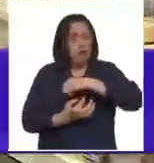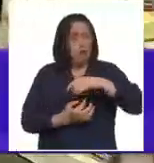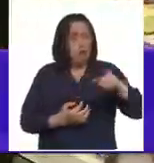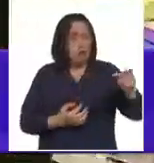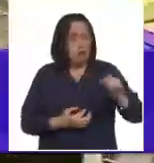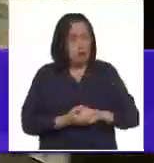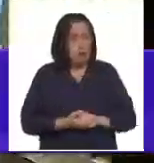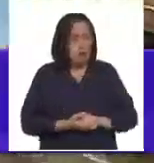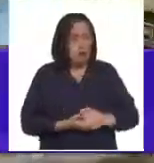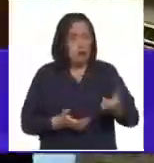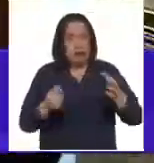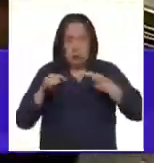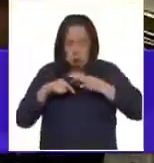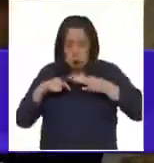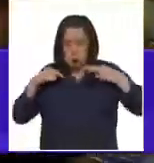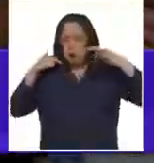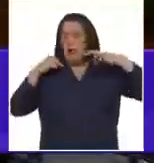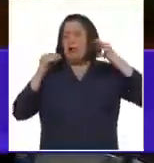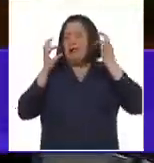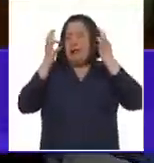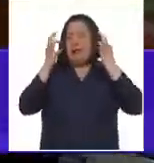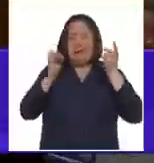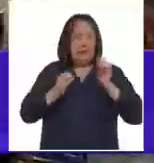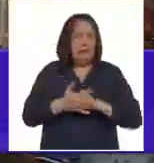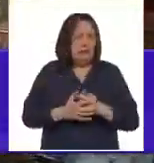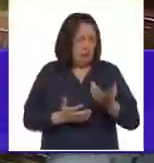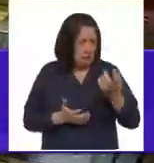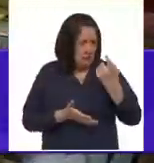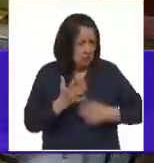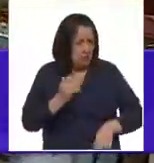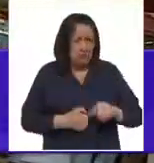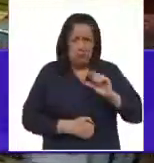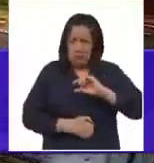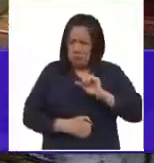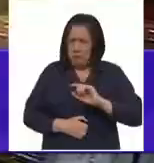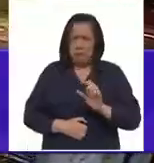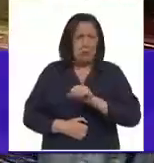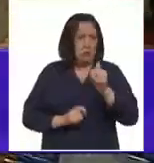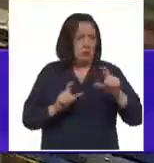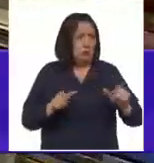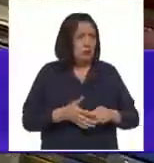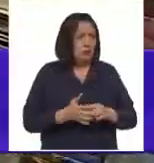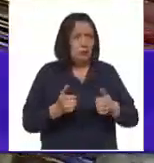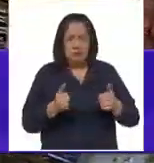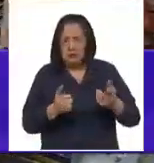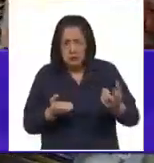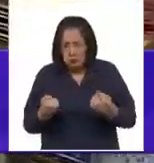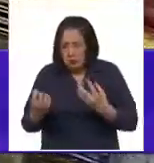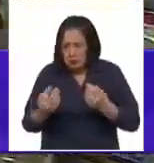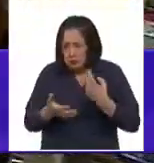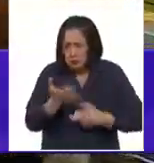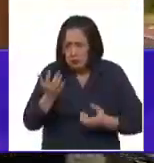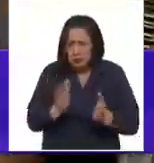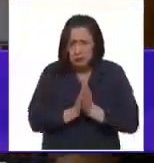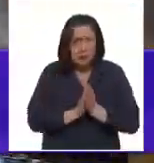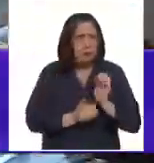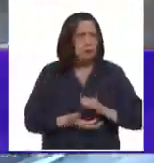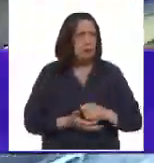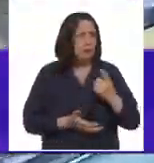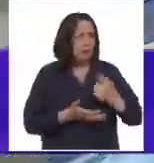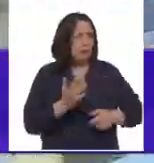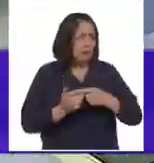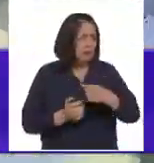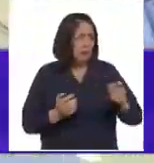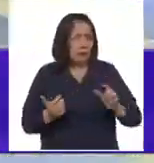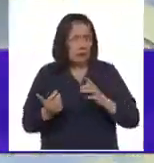este juego, pues, de collares con aretes. Bastante cómodos, en realidad, a diferencia de otros lugares. ¿Cómo está, más o menos? Cuéntenoslo. Precios